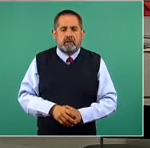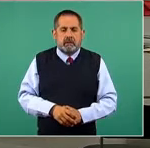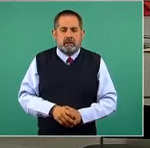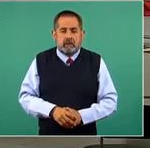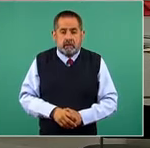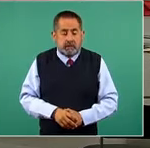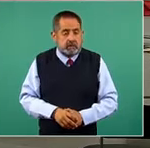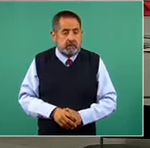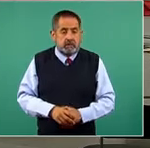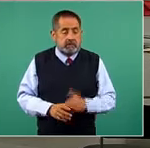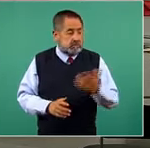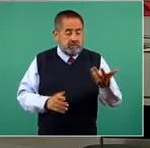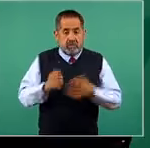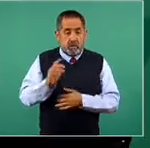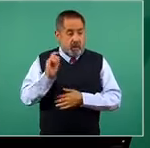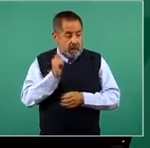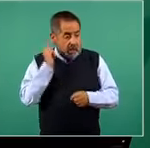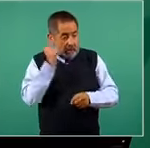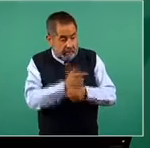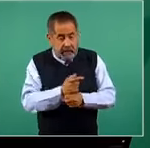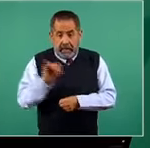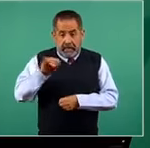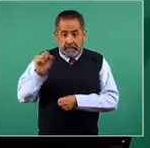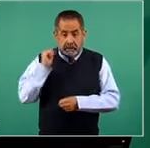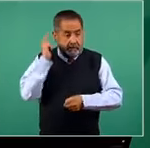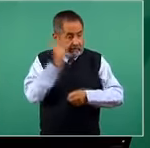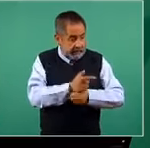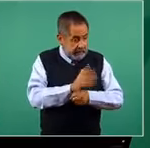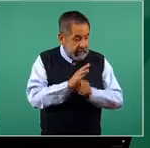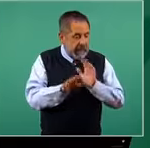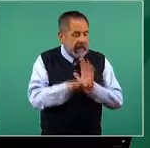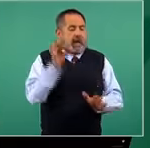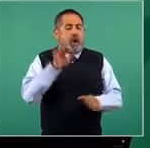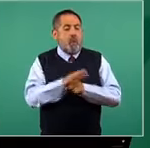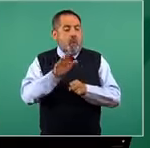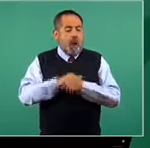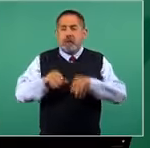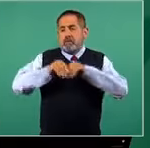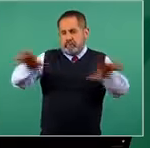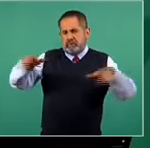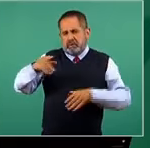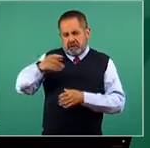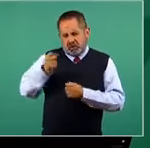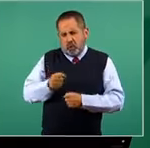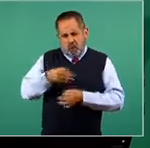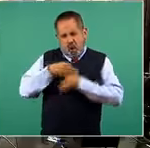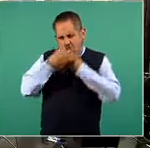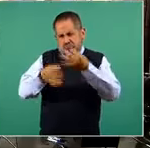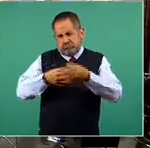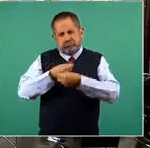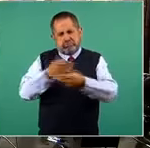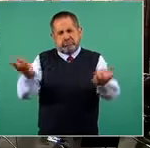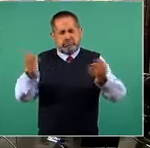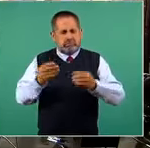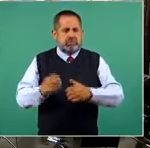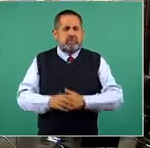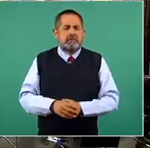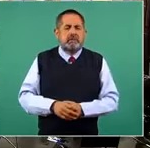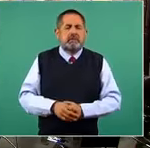En cuanto se tenga el diagnóstico por parte del Seguro Social, seguramente nos comentarán, y dado que fue un asunto de interés público, lo compartimos. Muchas